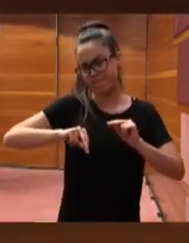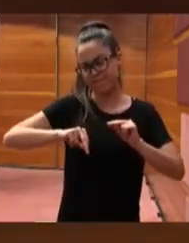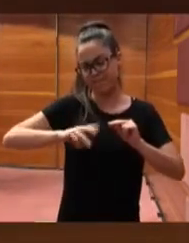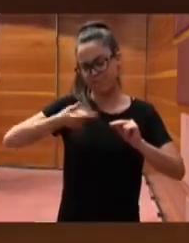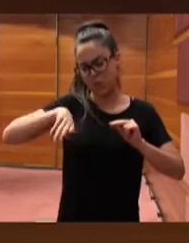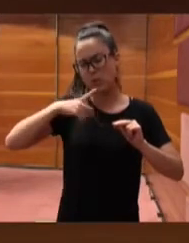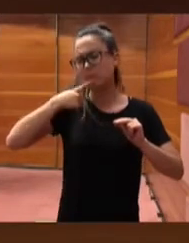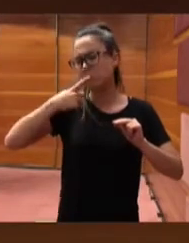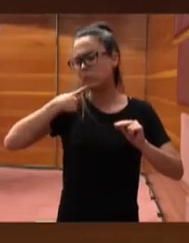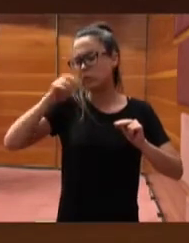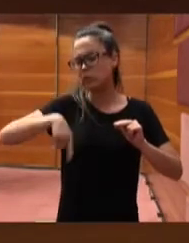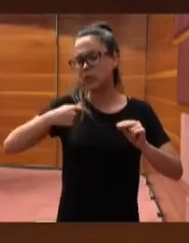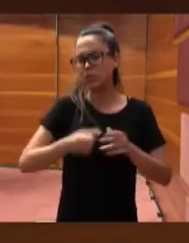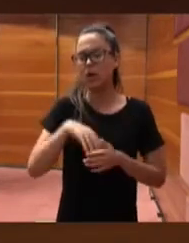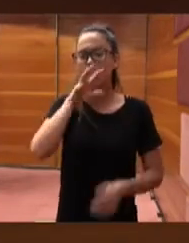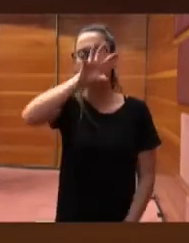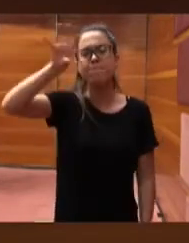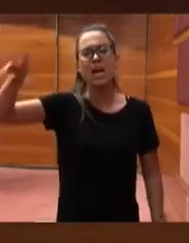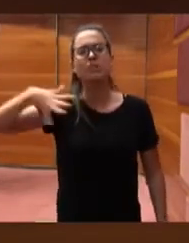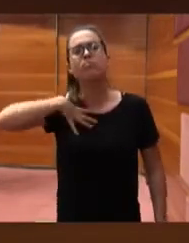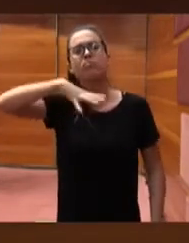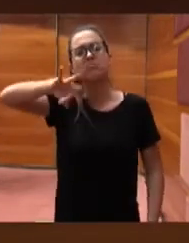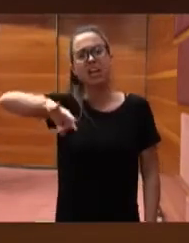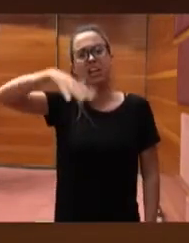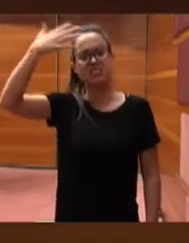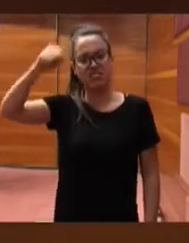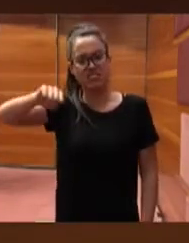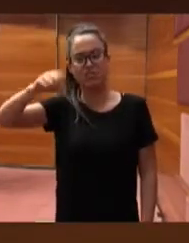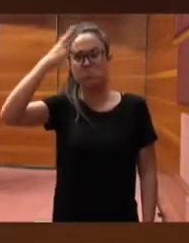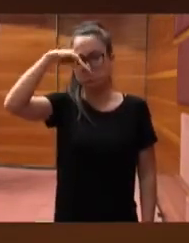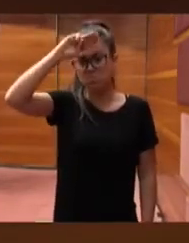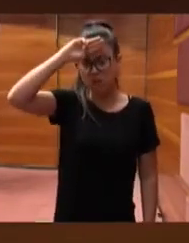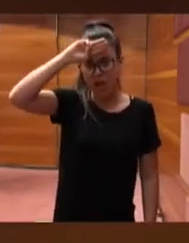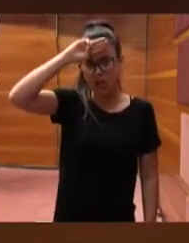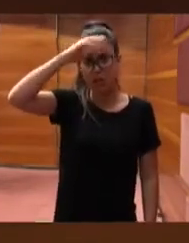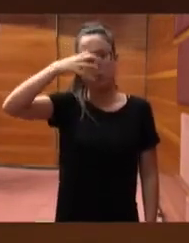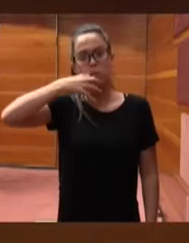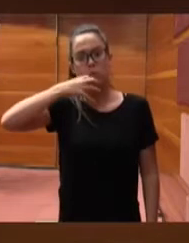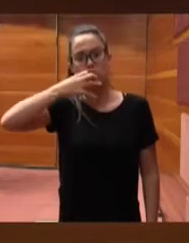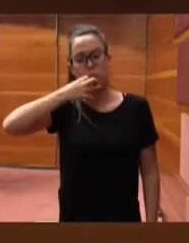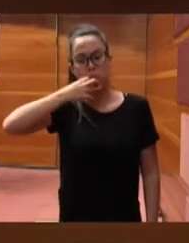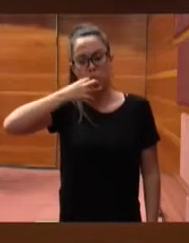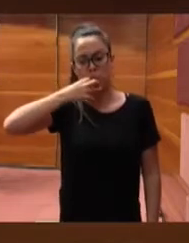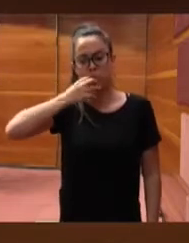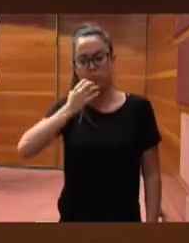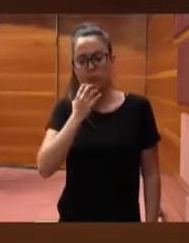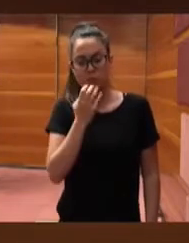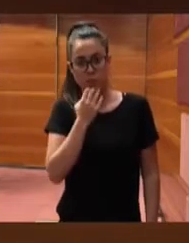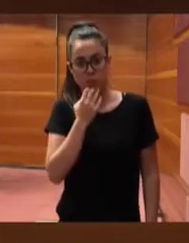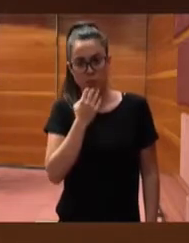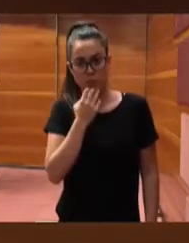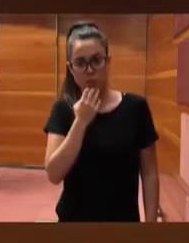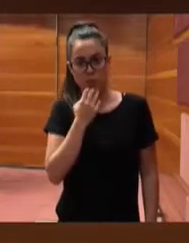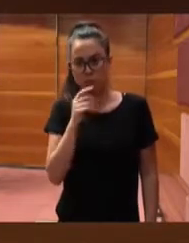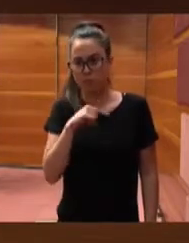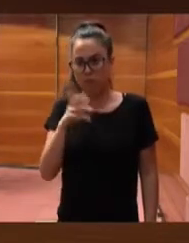Habéis mencionado a países que igual son pioneros, en el caso de México, mucho más que el trabajo que podemos llevar a